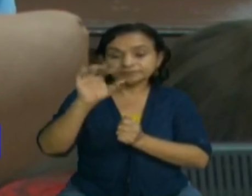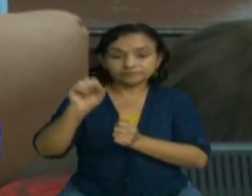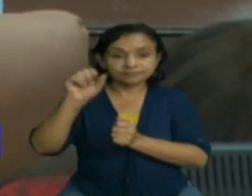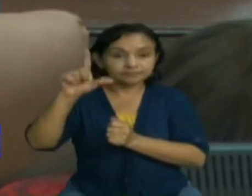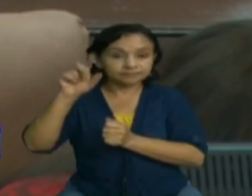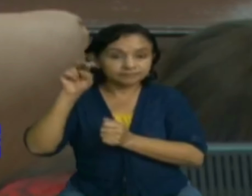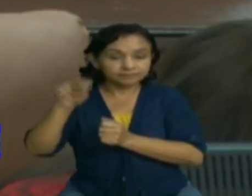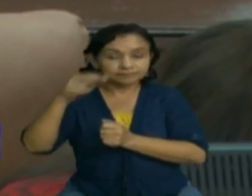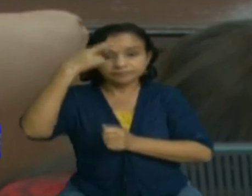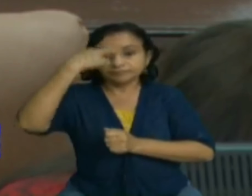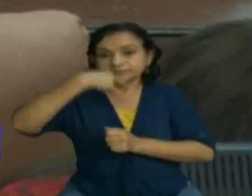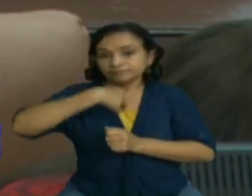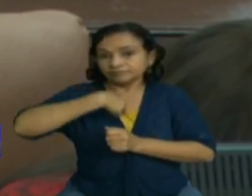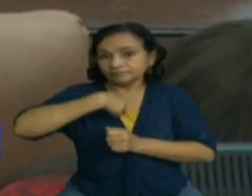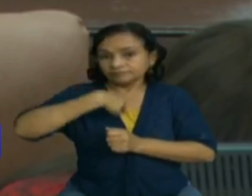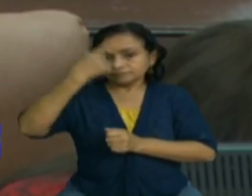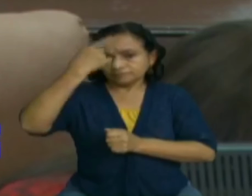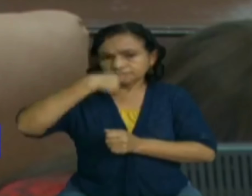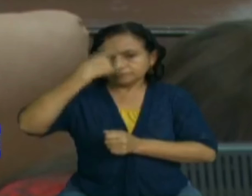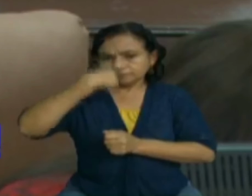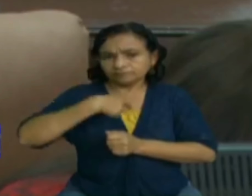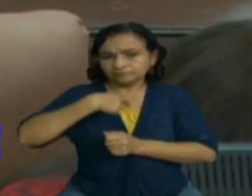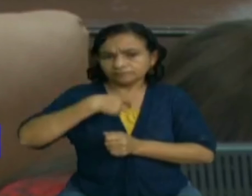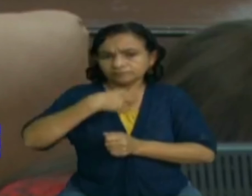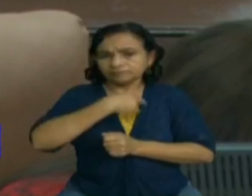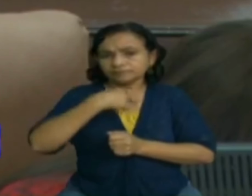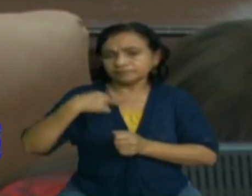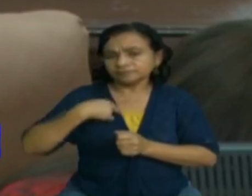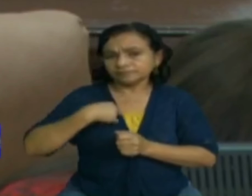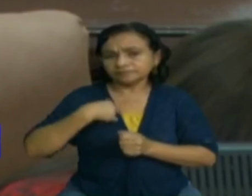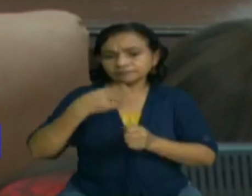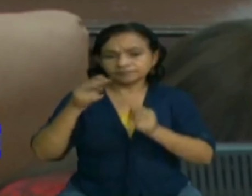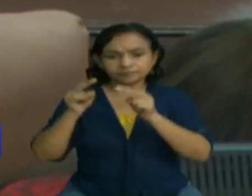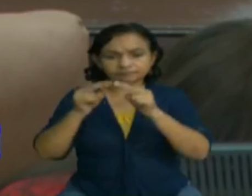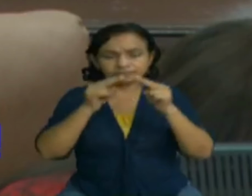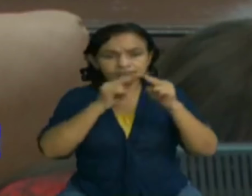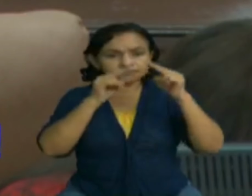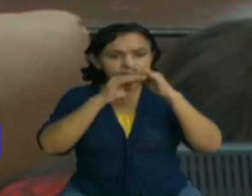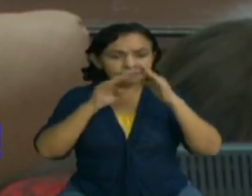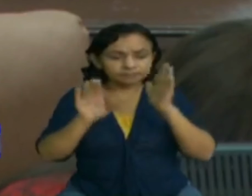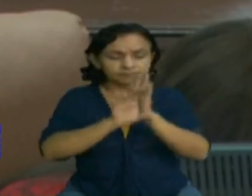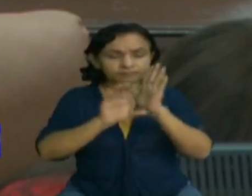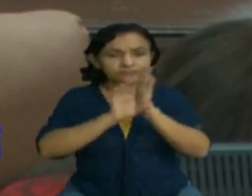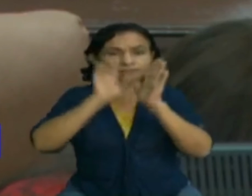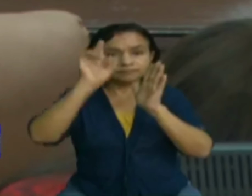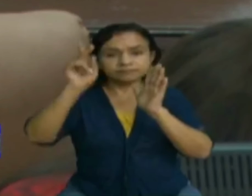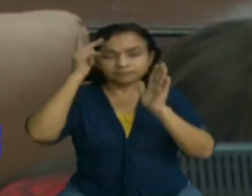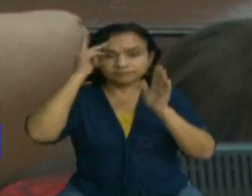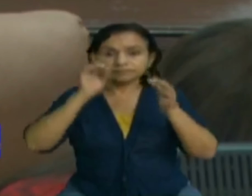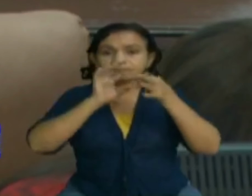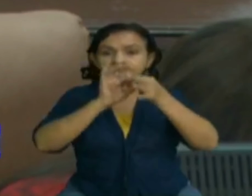es responsable, que es seria, que actúa en armonía con la Constitución política,